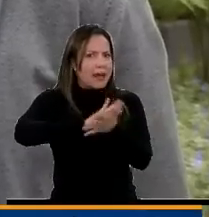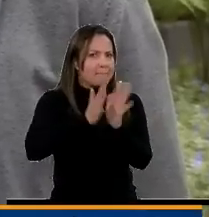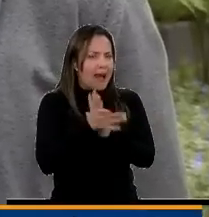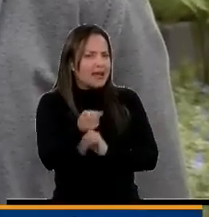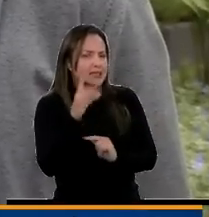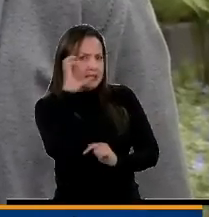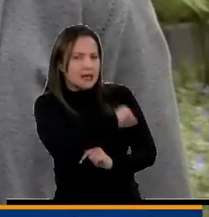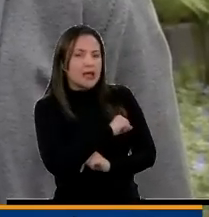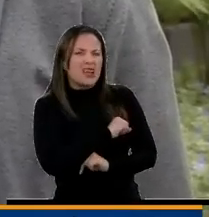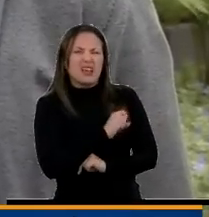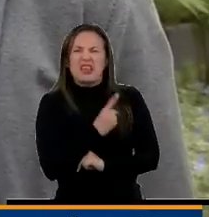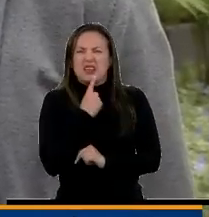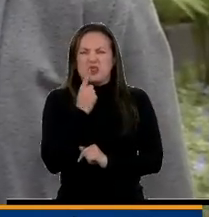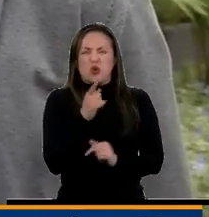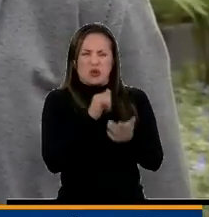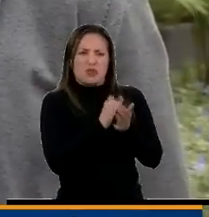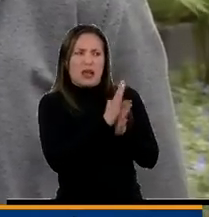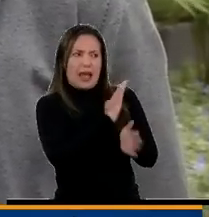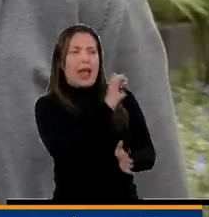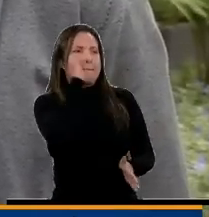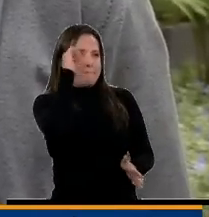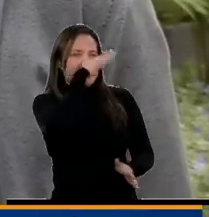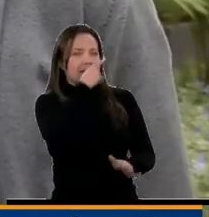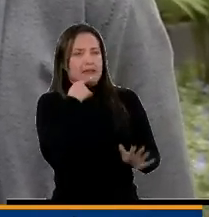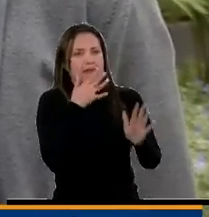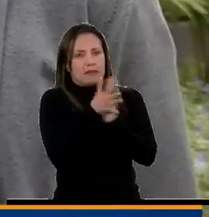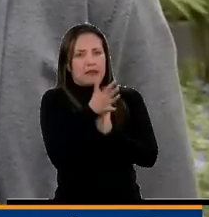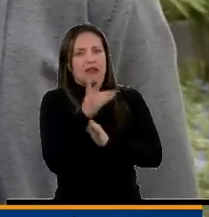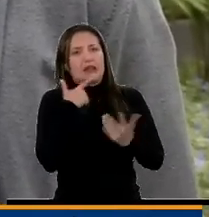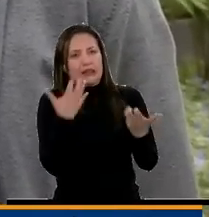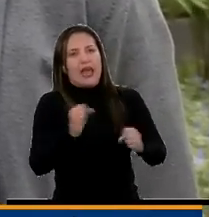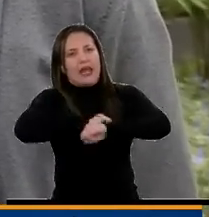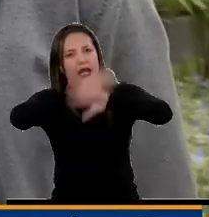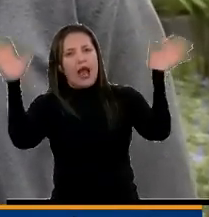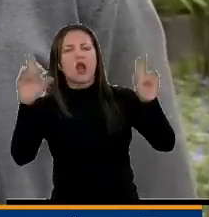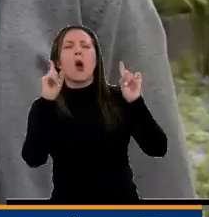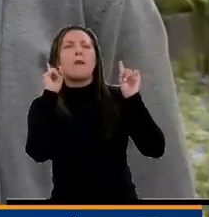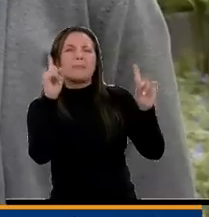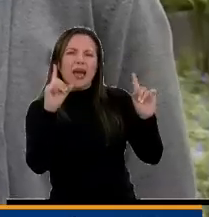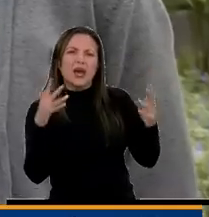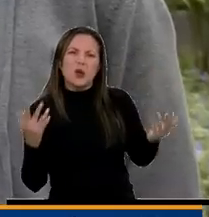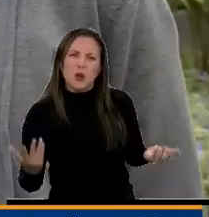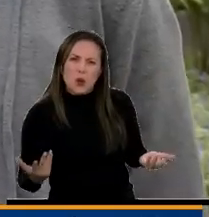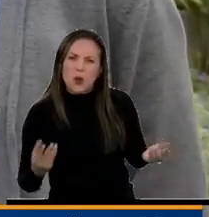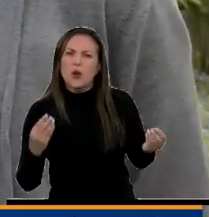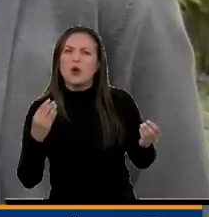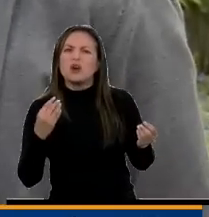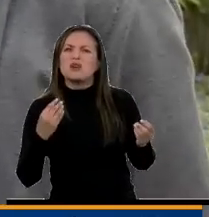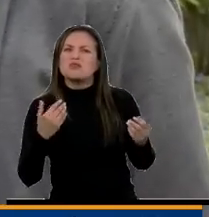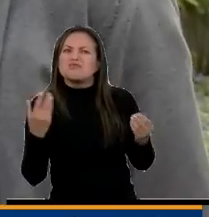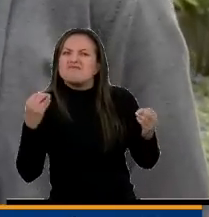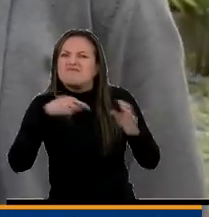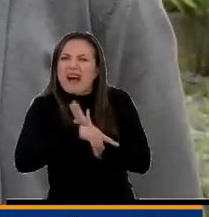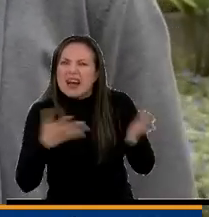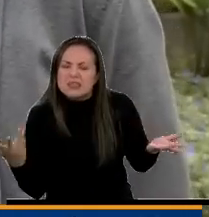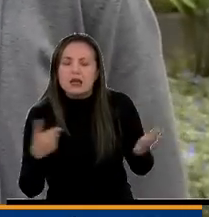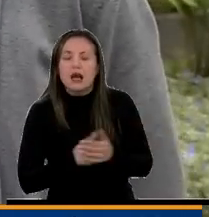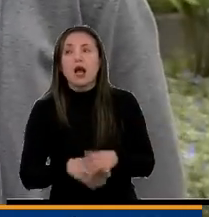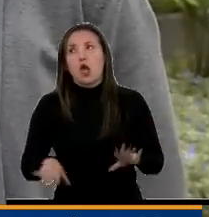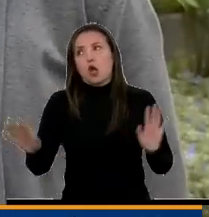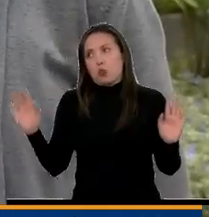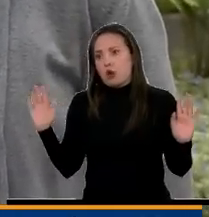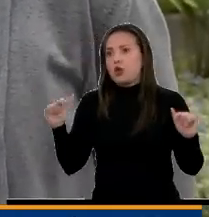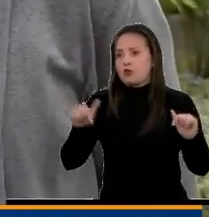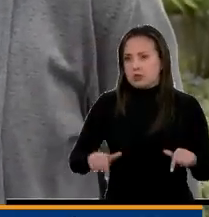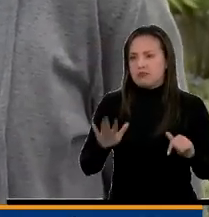pide que haya claridad, pero más allá de eso, ¿qué es lo que puede venir para la mesa de negociación? Bueno, el proceso ha avanzado, se han logrado